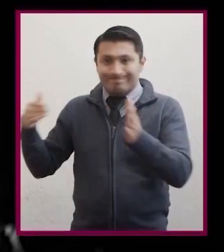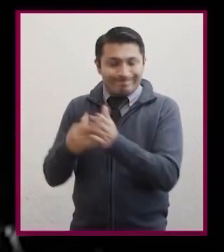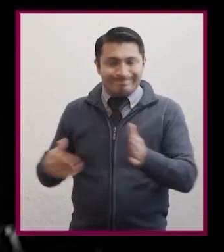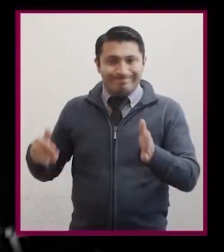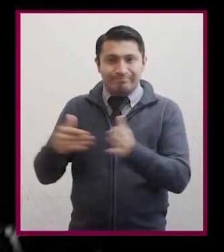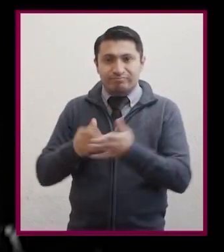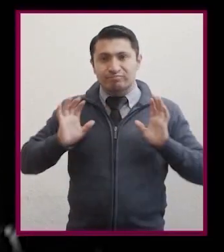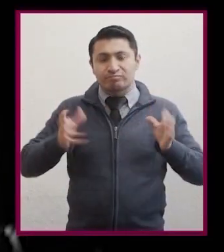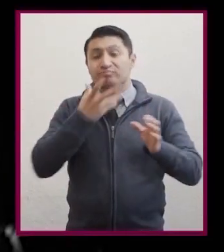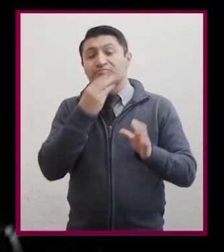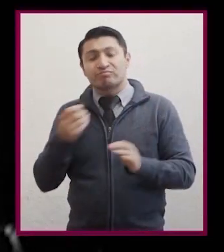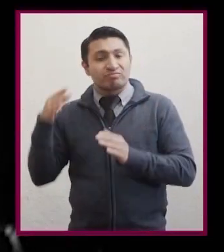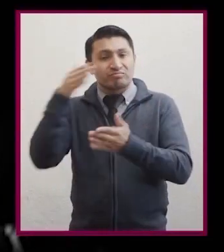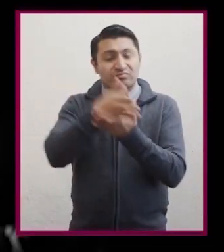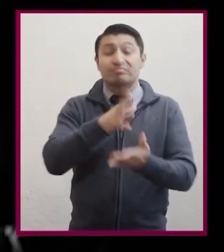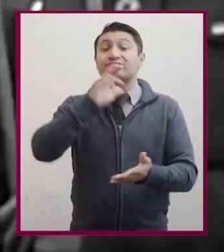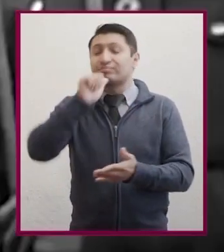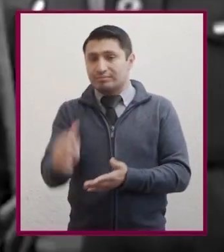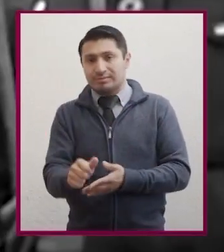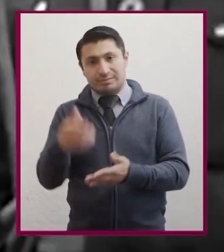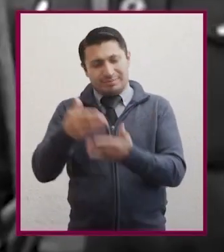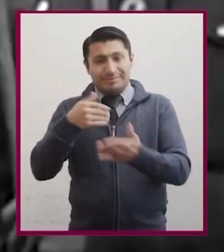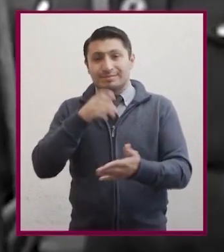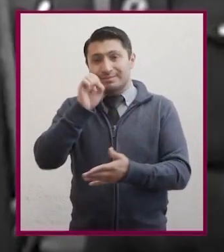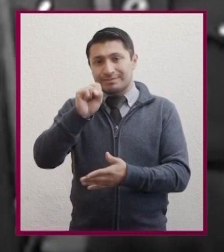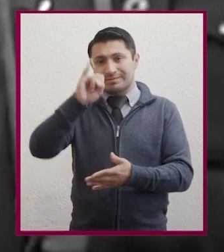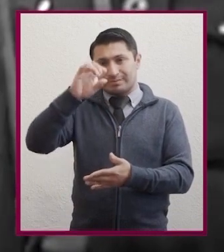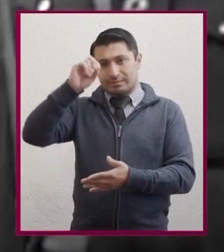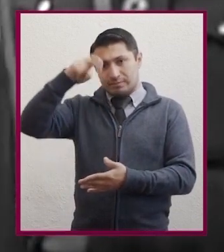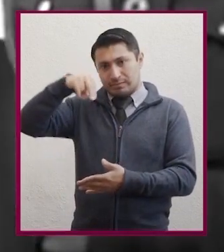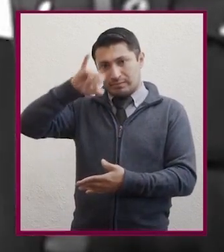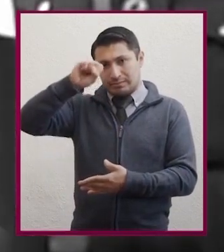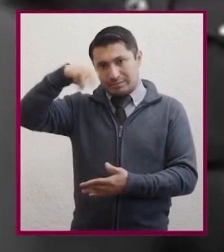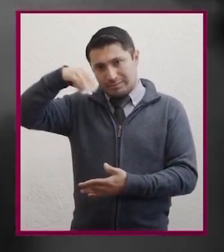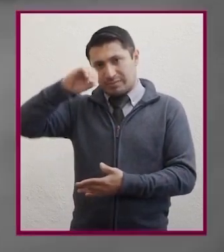judía. Como mencionamos antes, el sionismo fue una